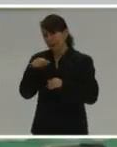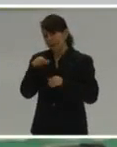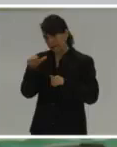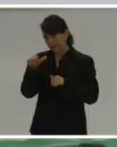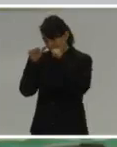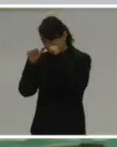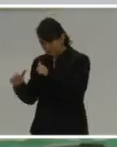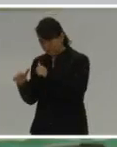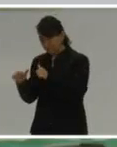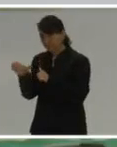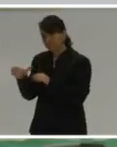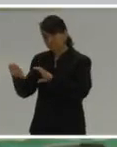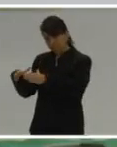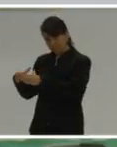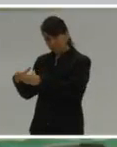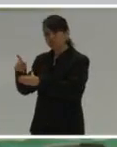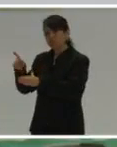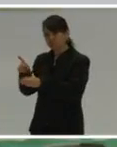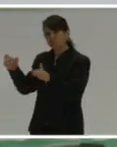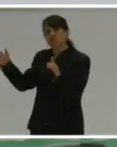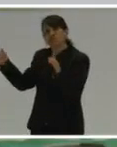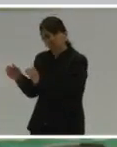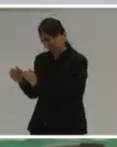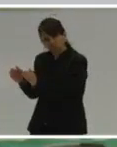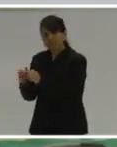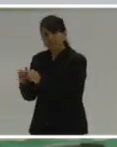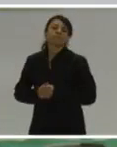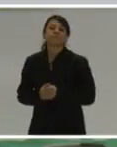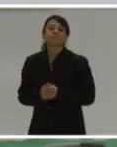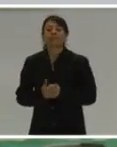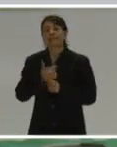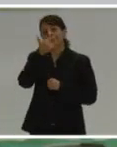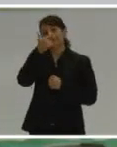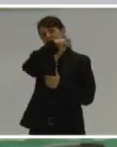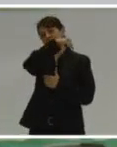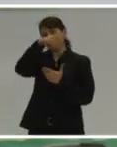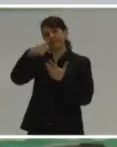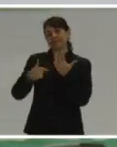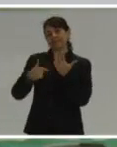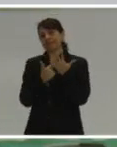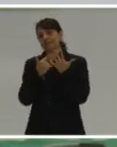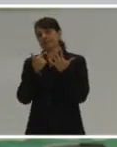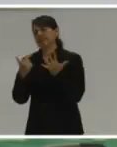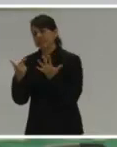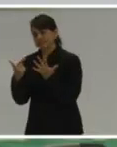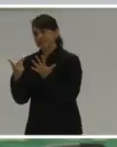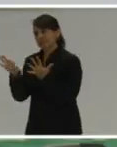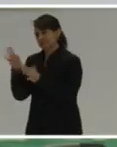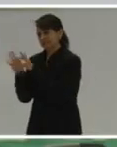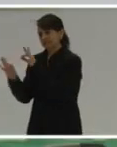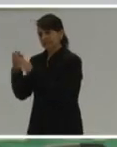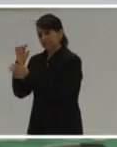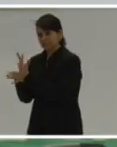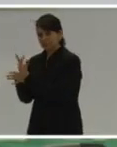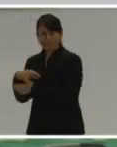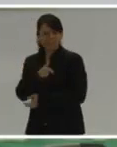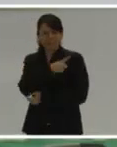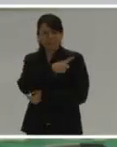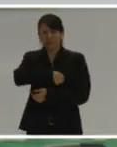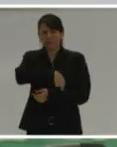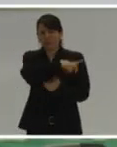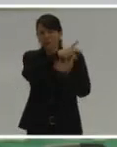¿sí? Entonces, decían, esos 7 frente a los millones que somos, no, debería de ser por